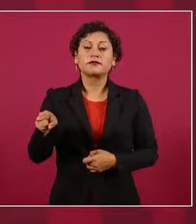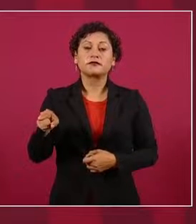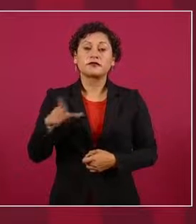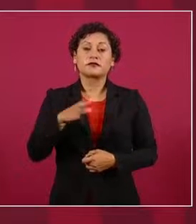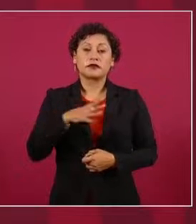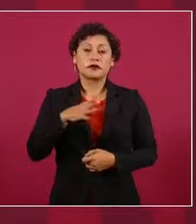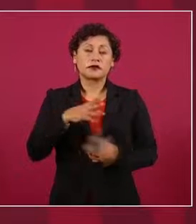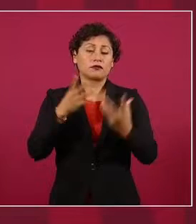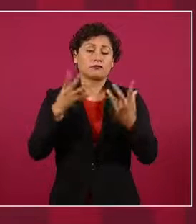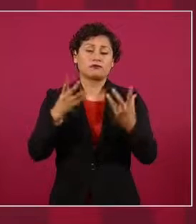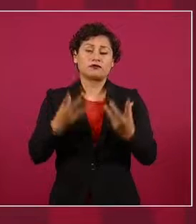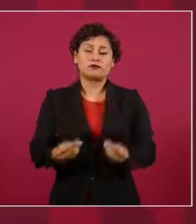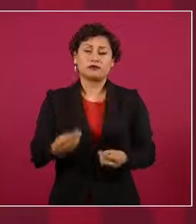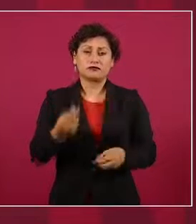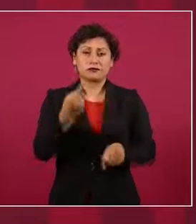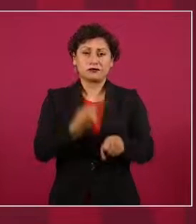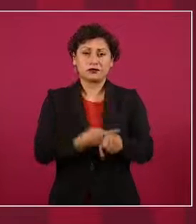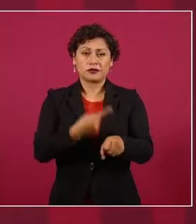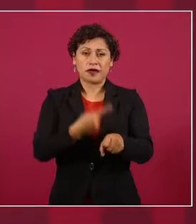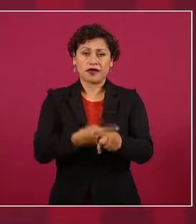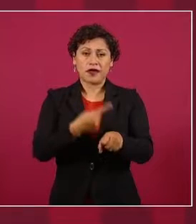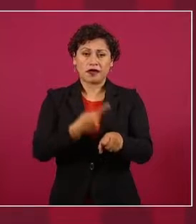muchas enfermedades,